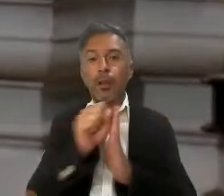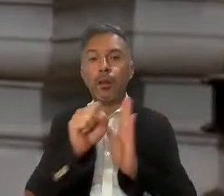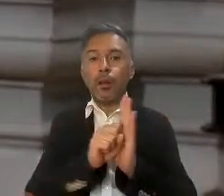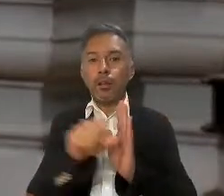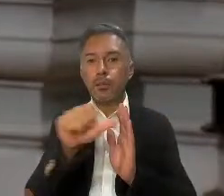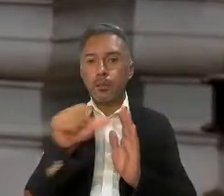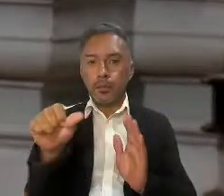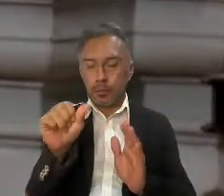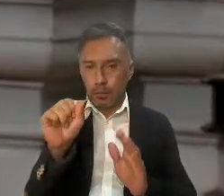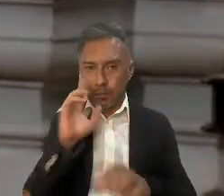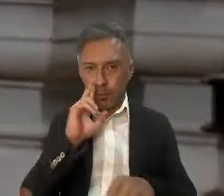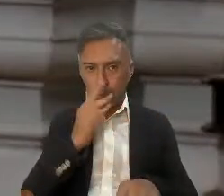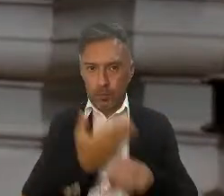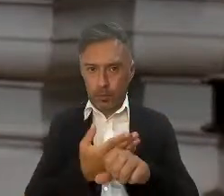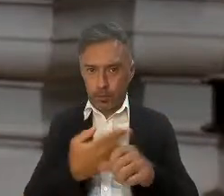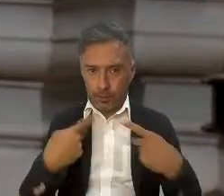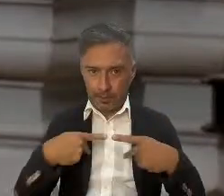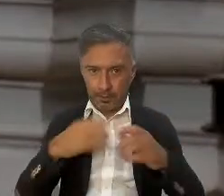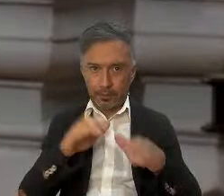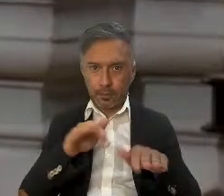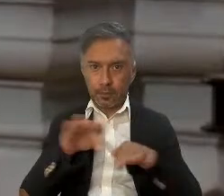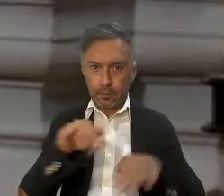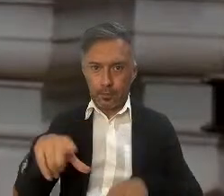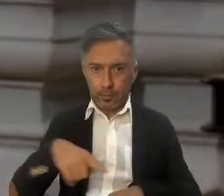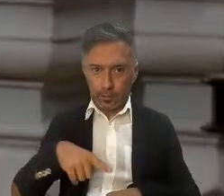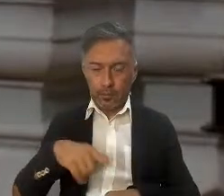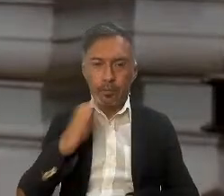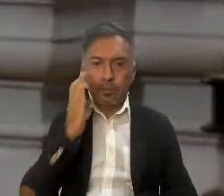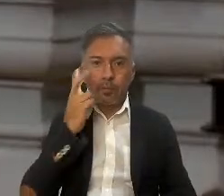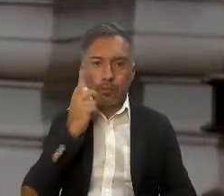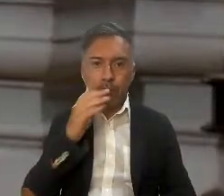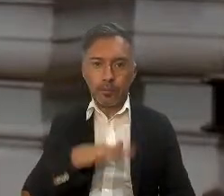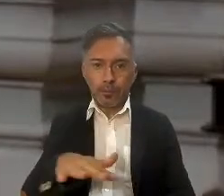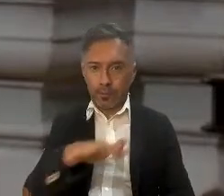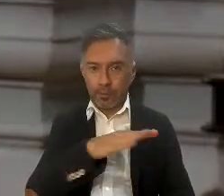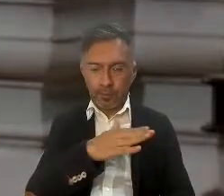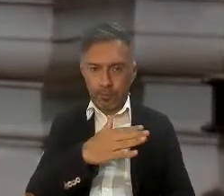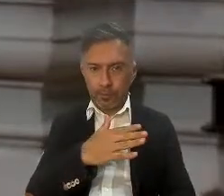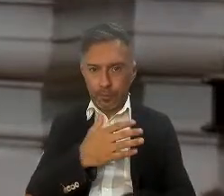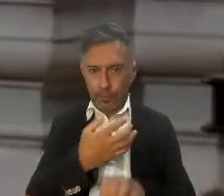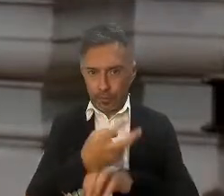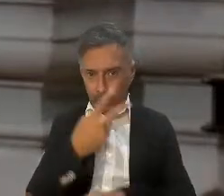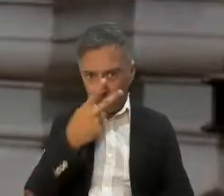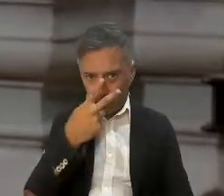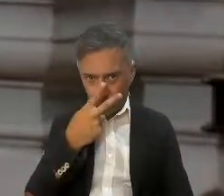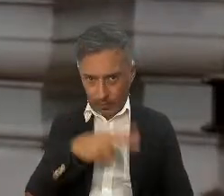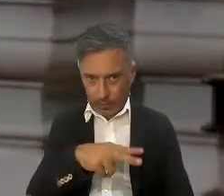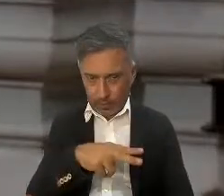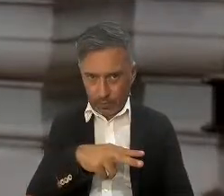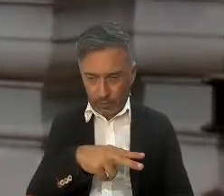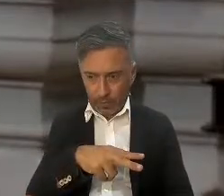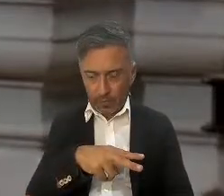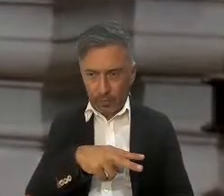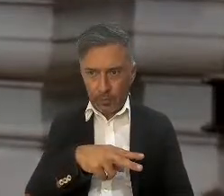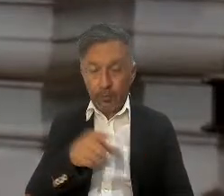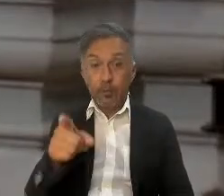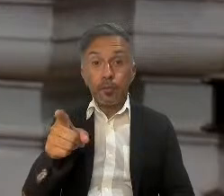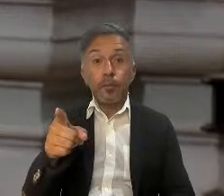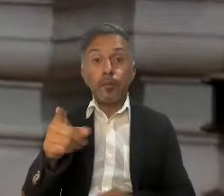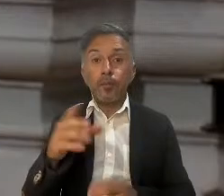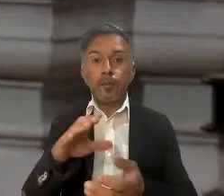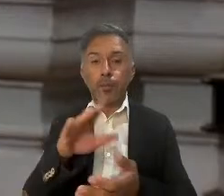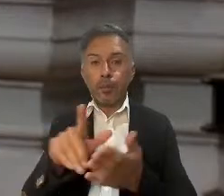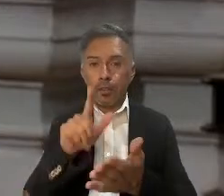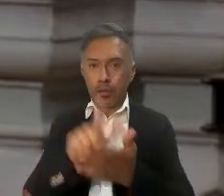de los servidores públicos del poder judicial del Estado de México con lo establecido en la interpretación sobre la